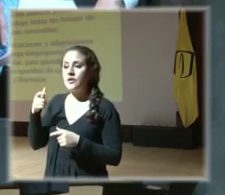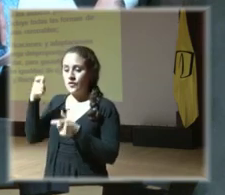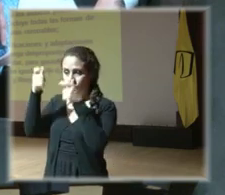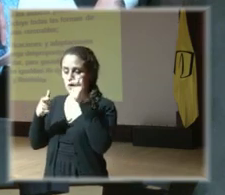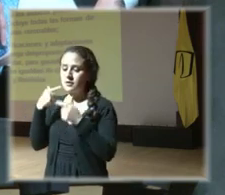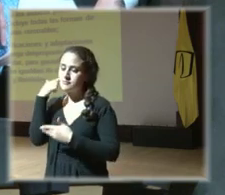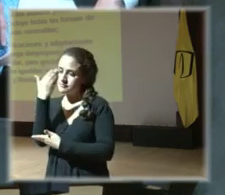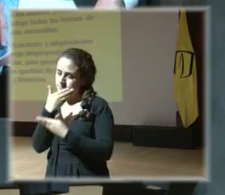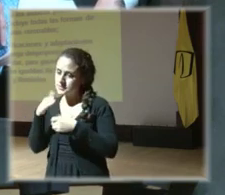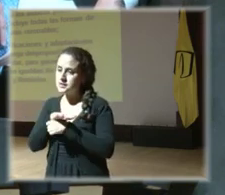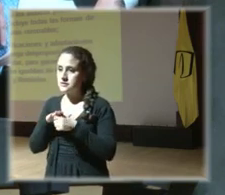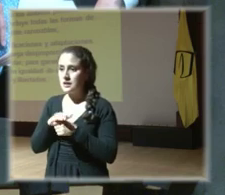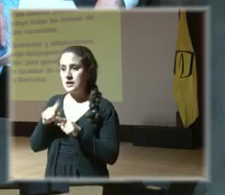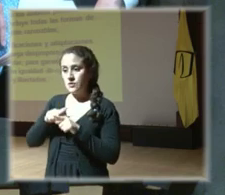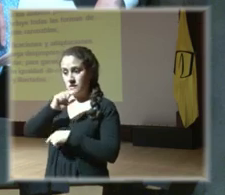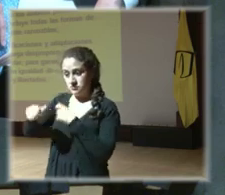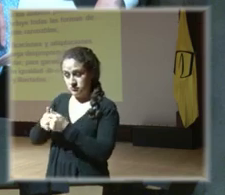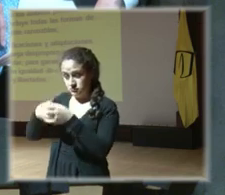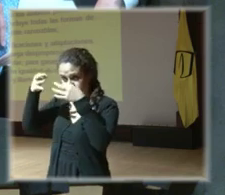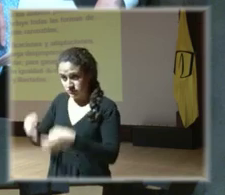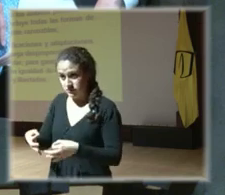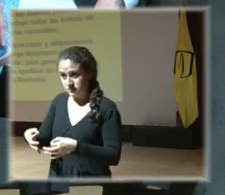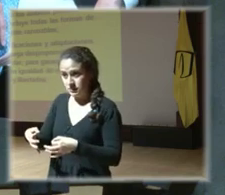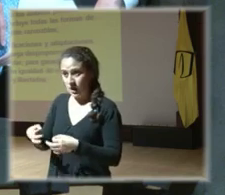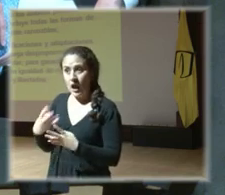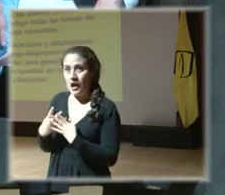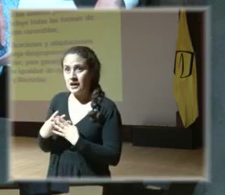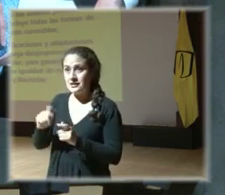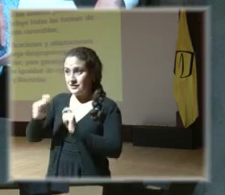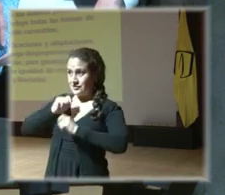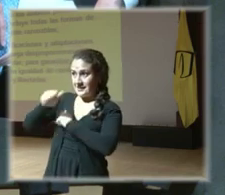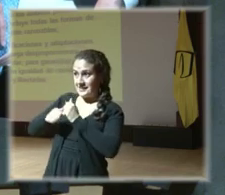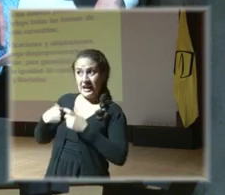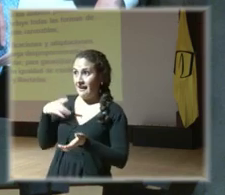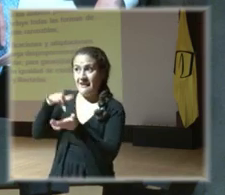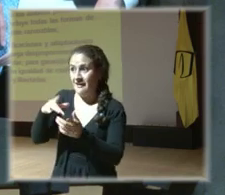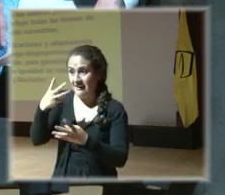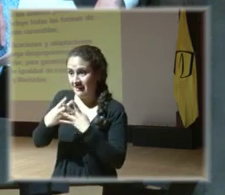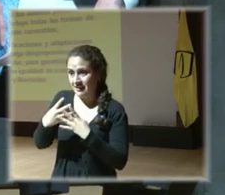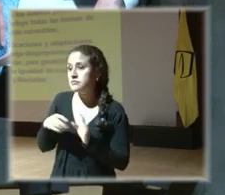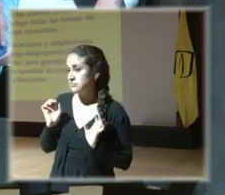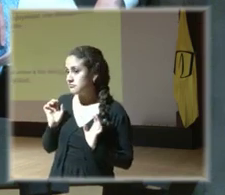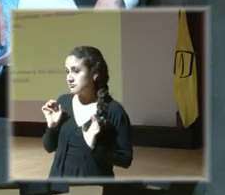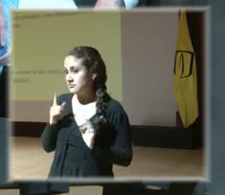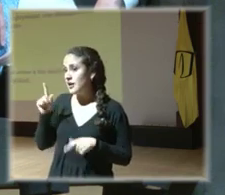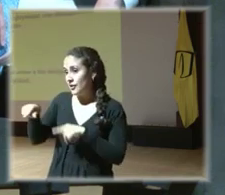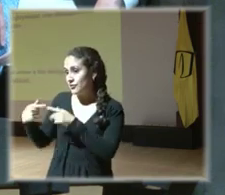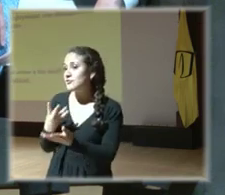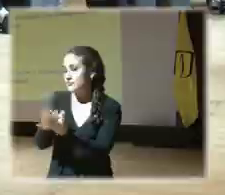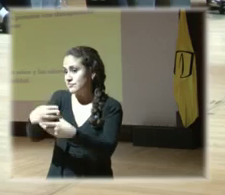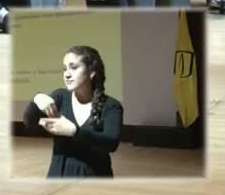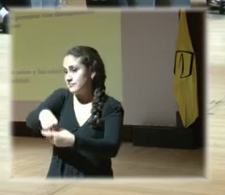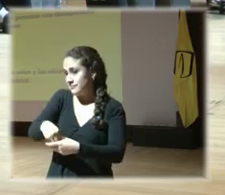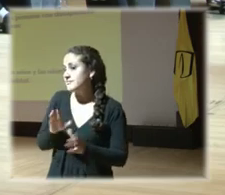casos, entonces la interdicción no es garantía de que a uno no lo metan a la cárcel, para aclarar eso. Pero solo una